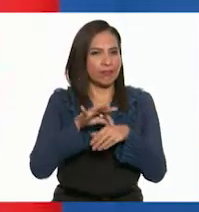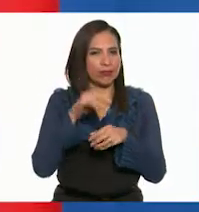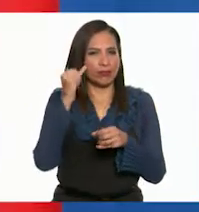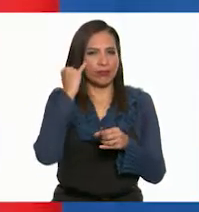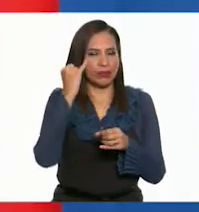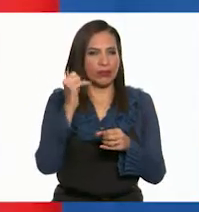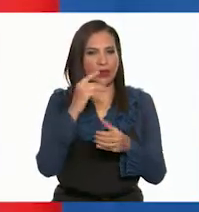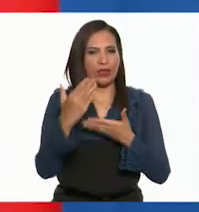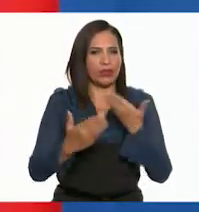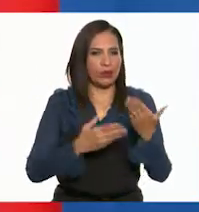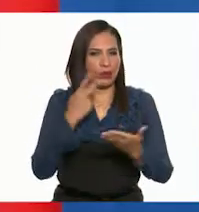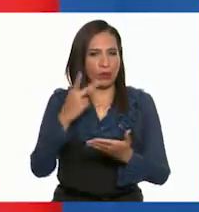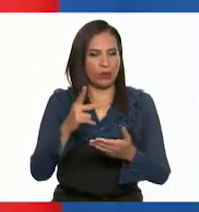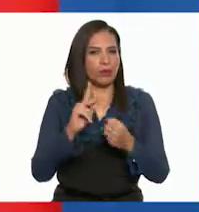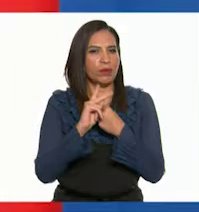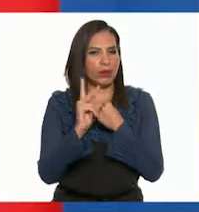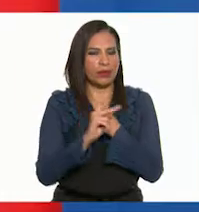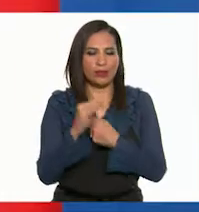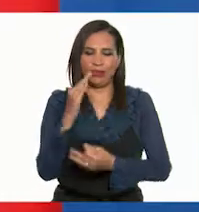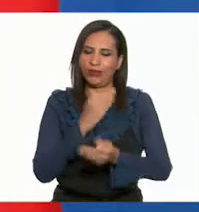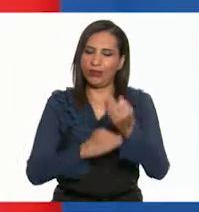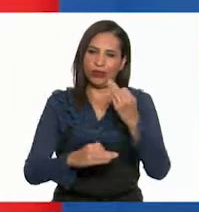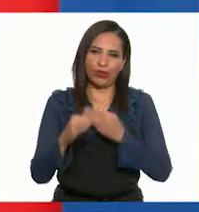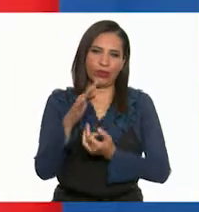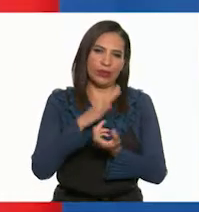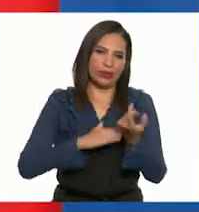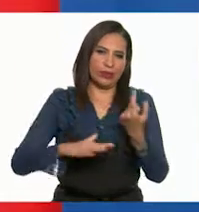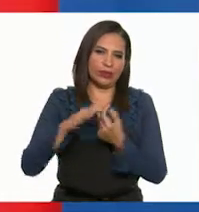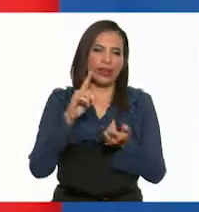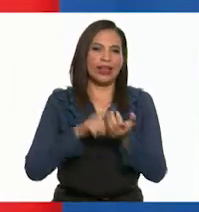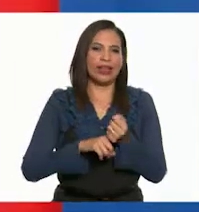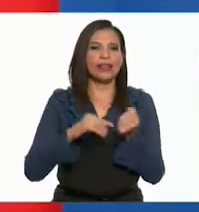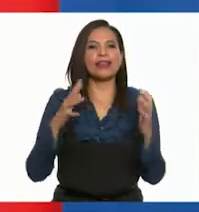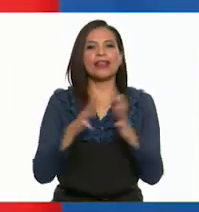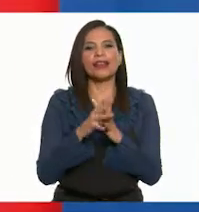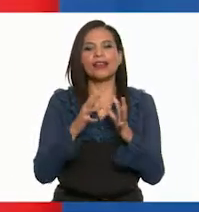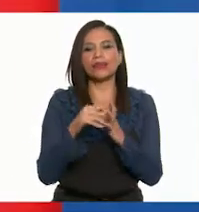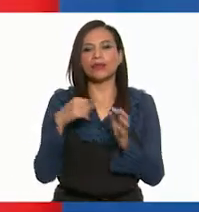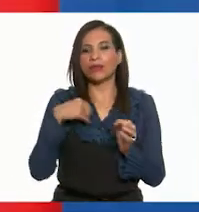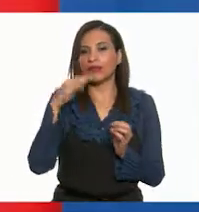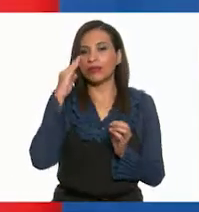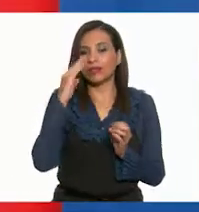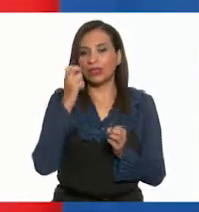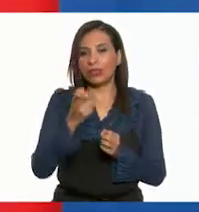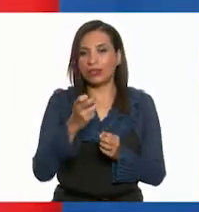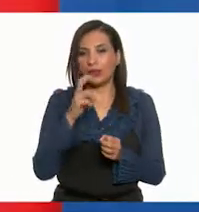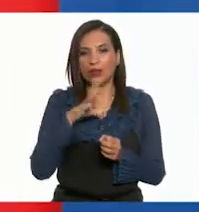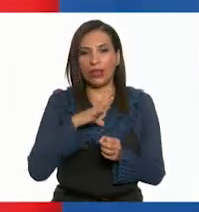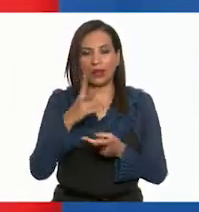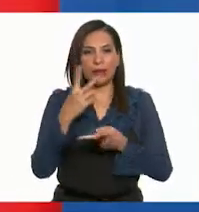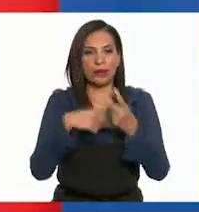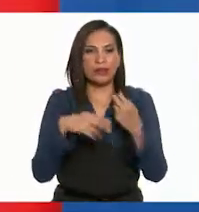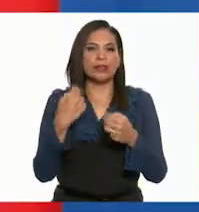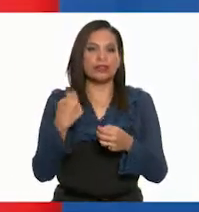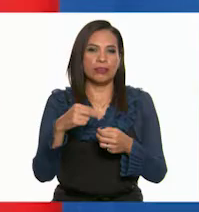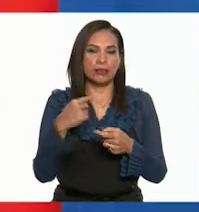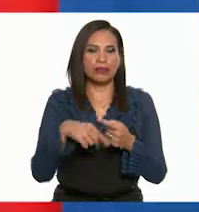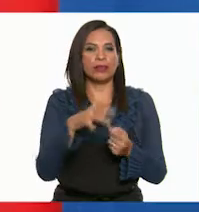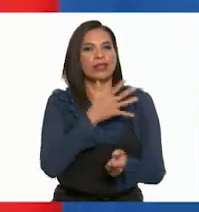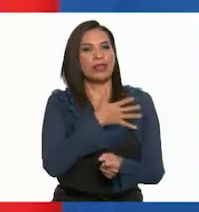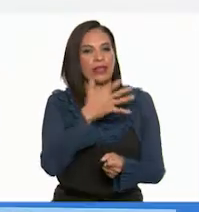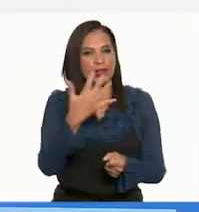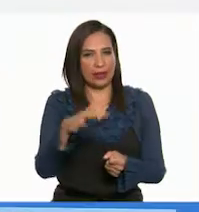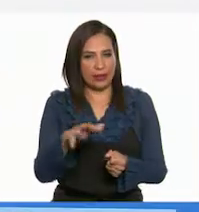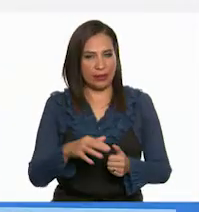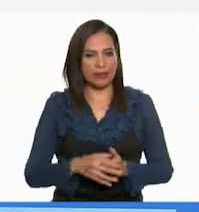al servicio de su patria. Todo en medio de una guerra, donde tengo entendido que también destacó y fue llamado